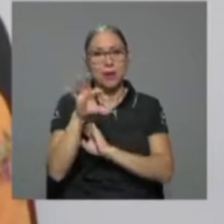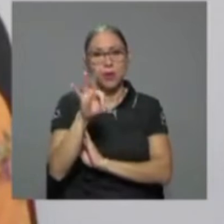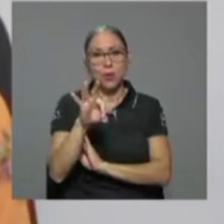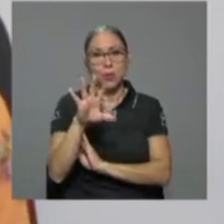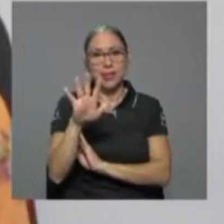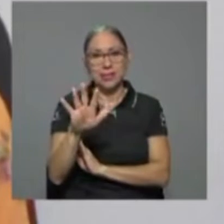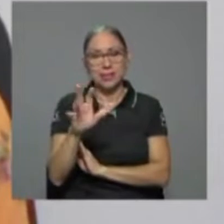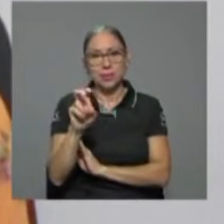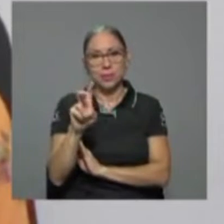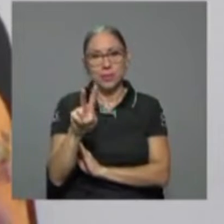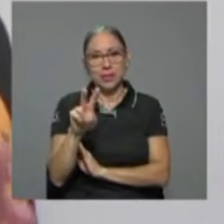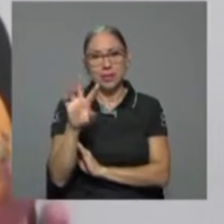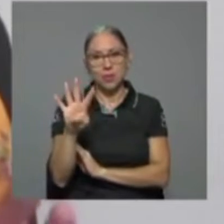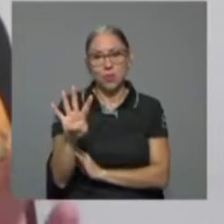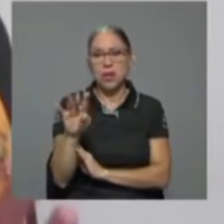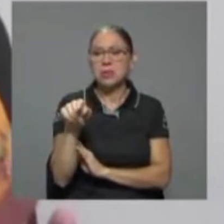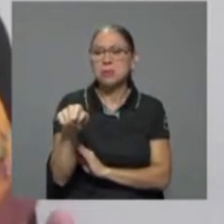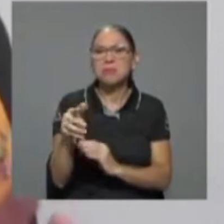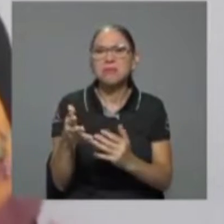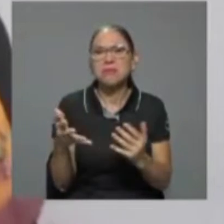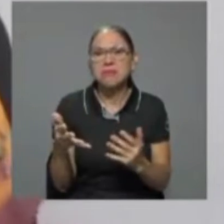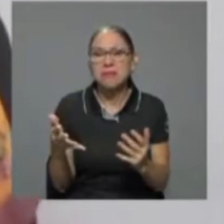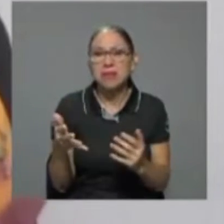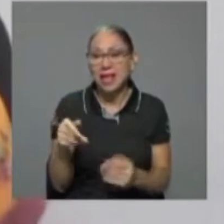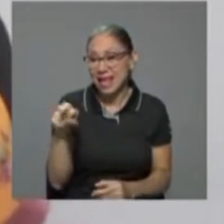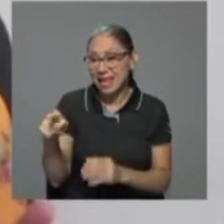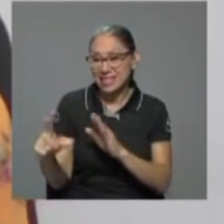9524, que es una ley que traslada